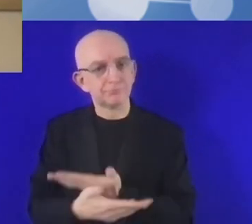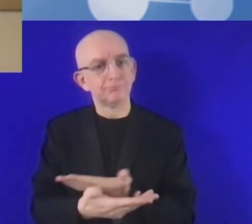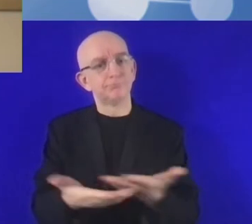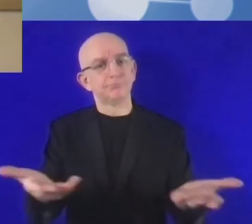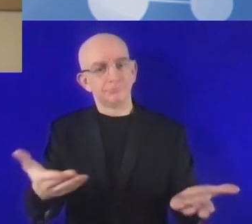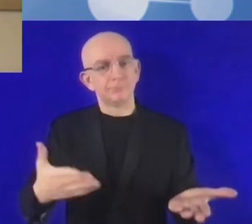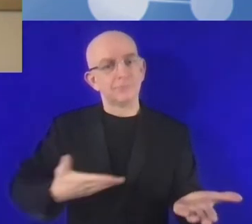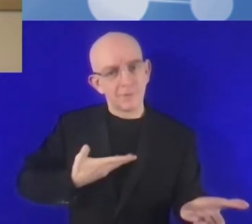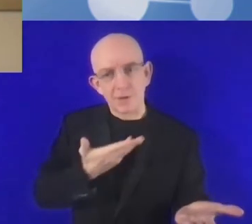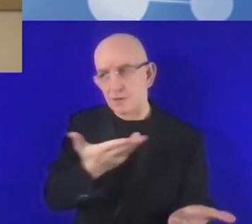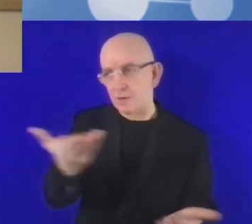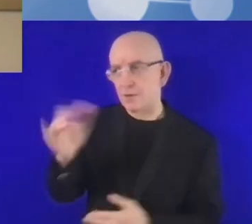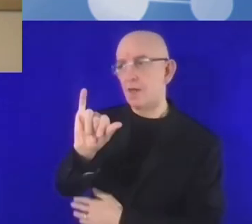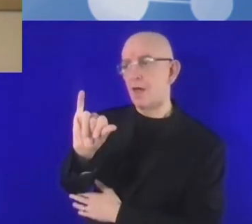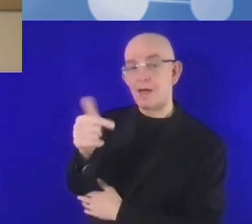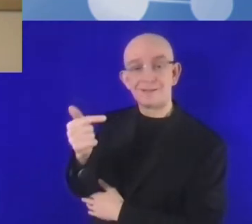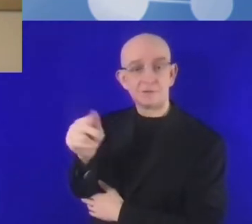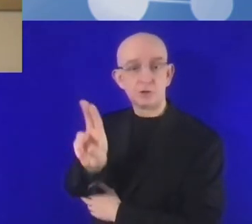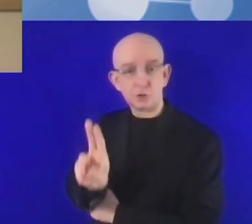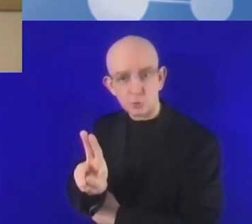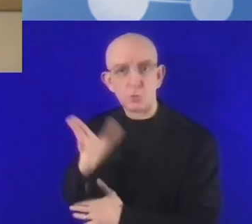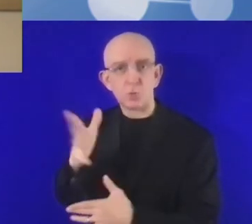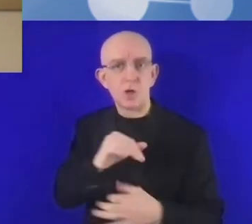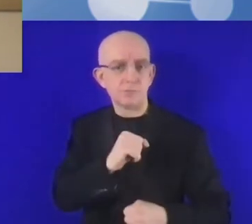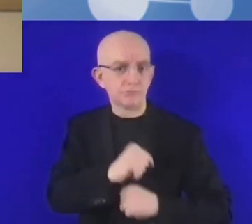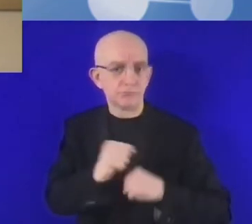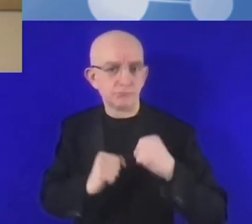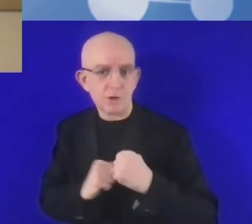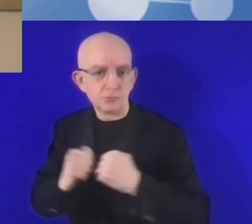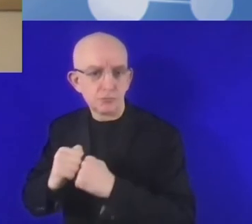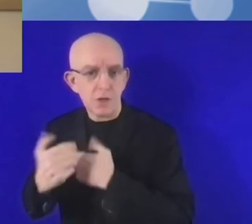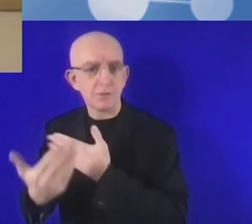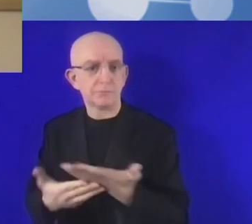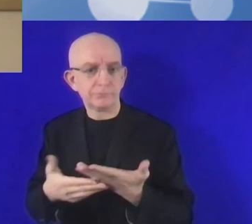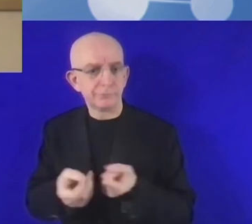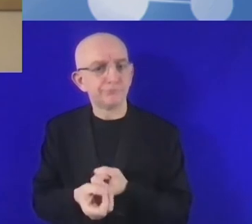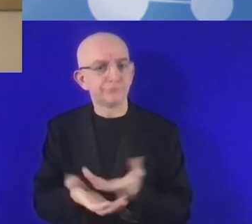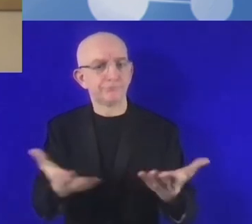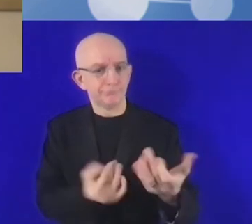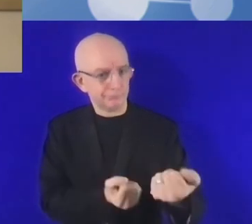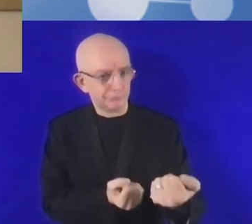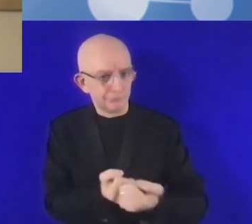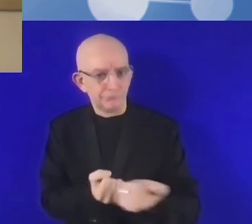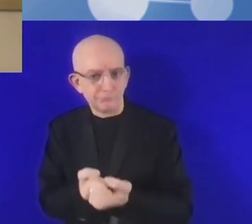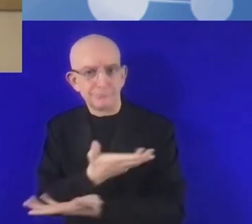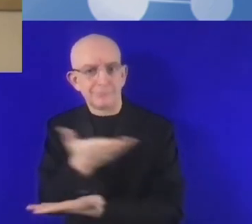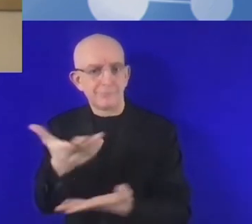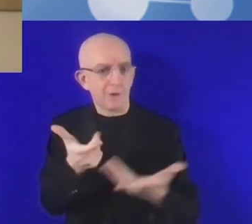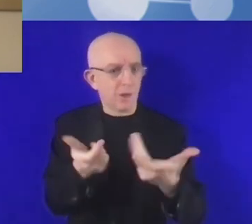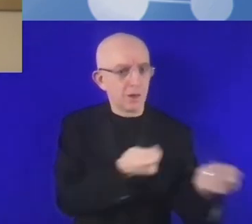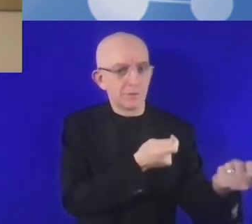las organizaciones como la ITU u otras organizaciones internacionales para que